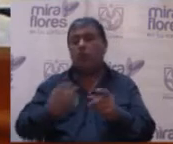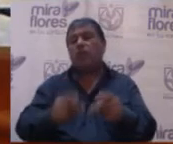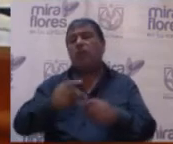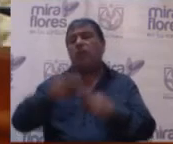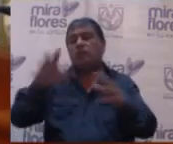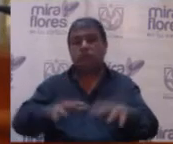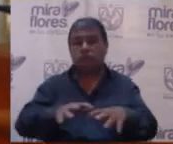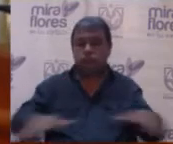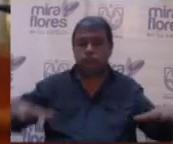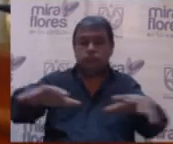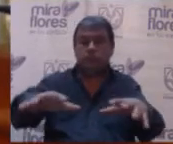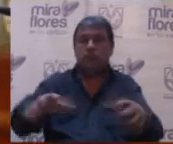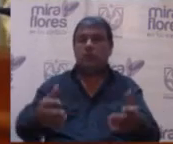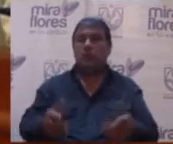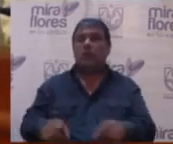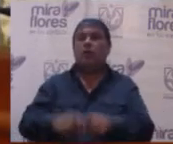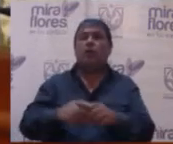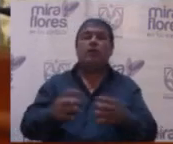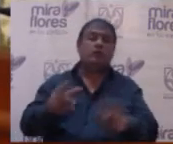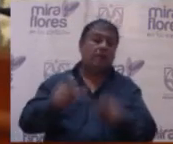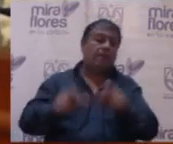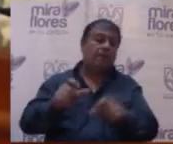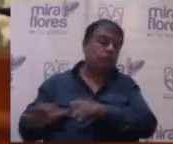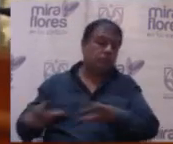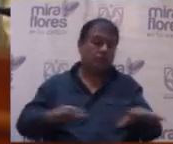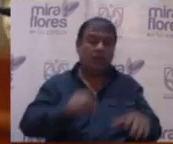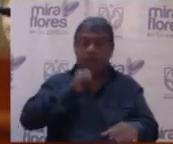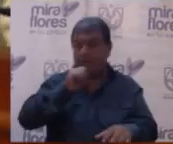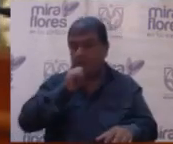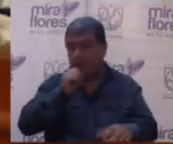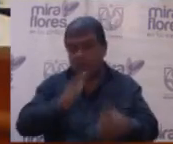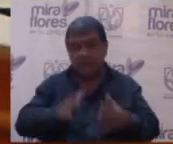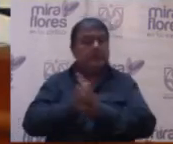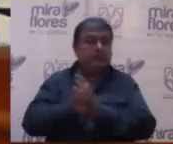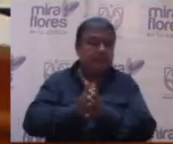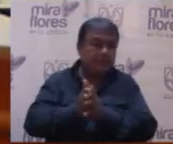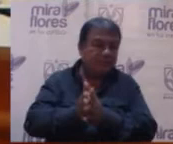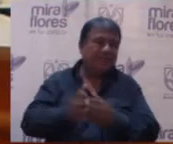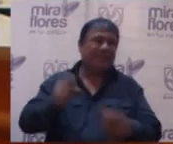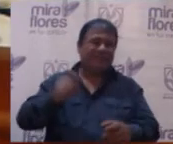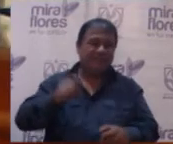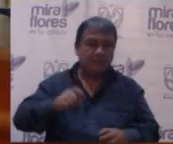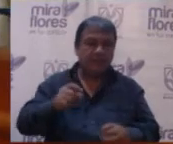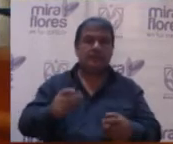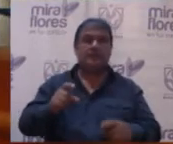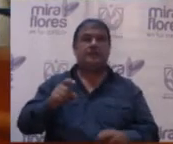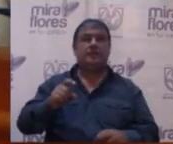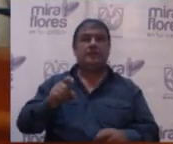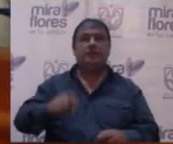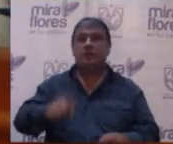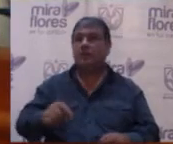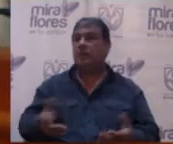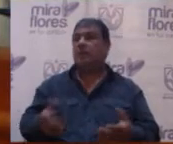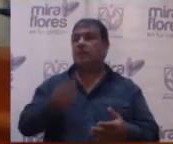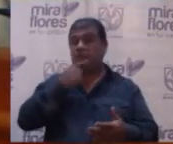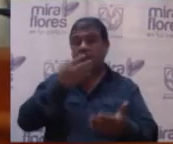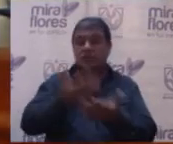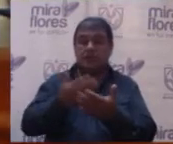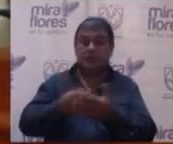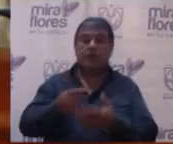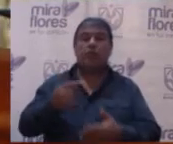¿no? Y cuánto es el ratio de demanda insatisfecha si es que verdaderamente lo hubiese. Y si es así, entonces que se proponga